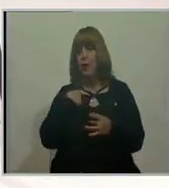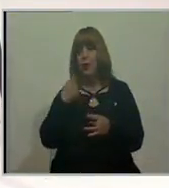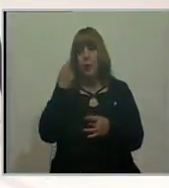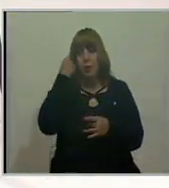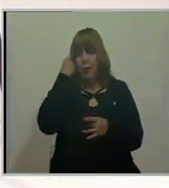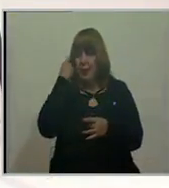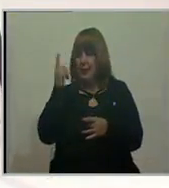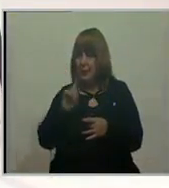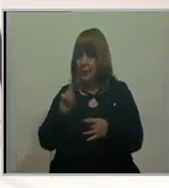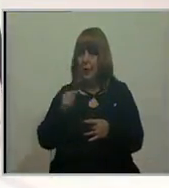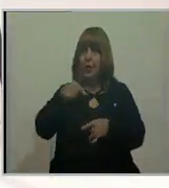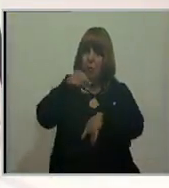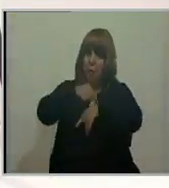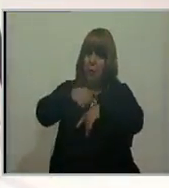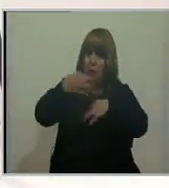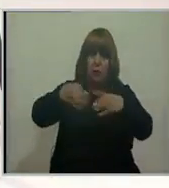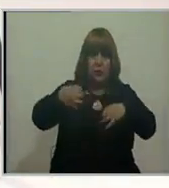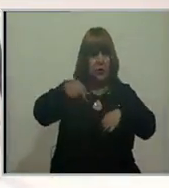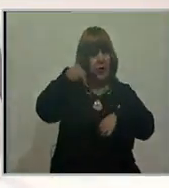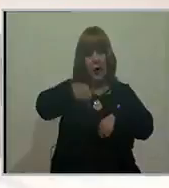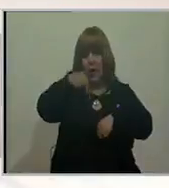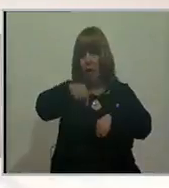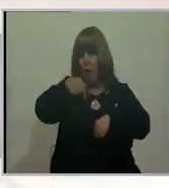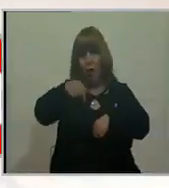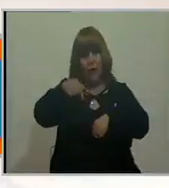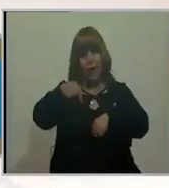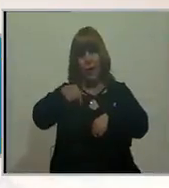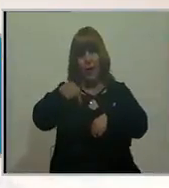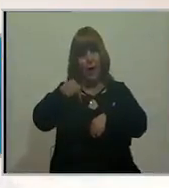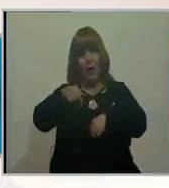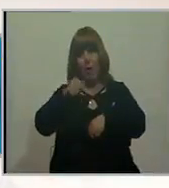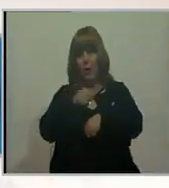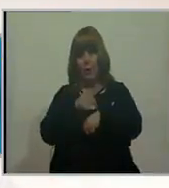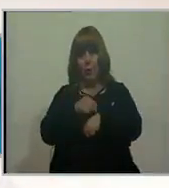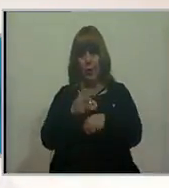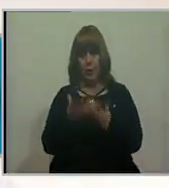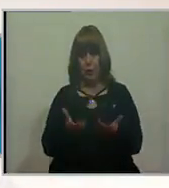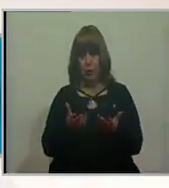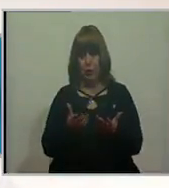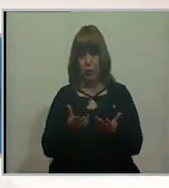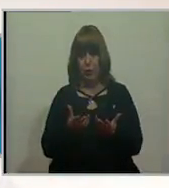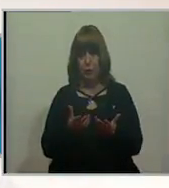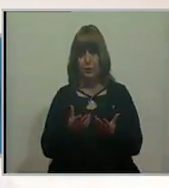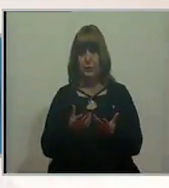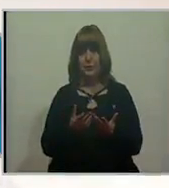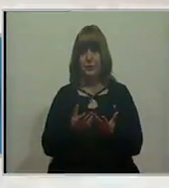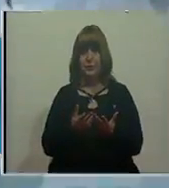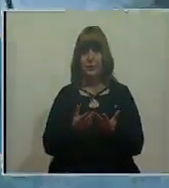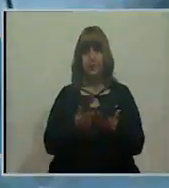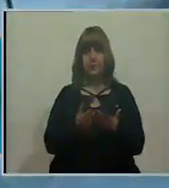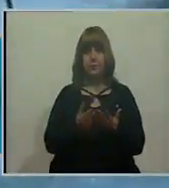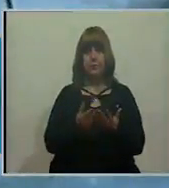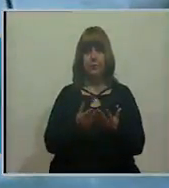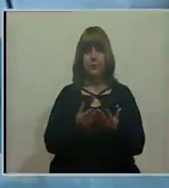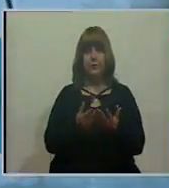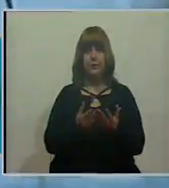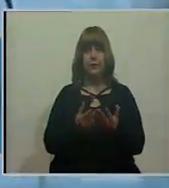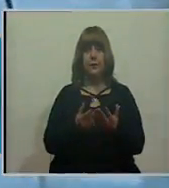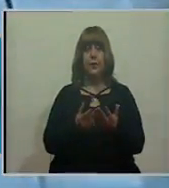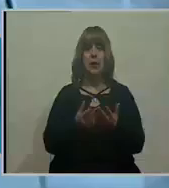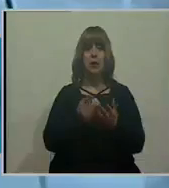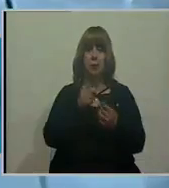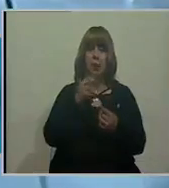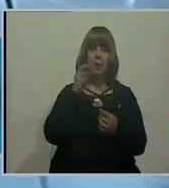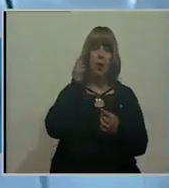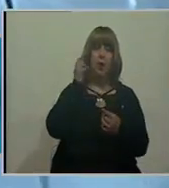adecuado, claro, para nada. Te leo otra frase de Amalia Granata. ¿Por qué no dice, sería el momento? Si nunca se les dio pelota a las minas, no pueden darle